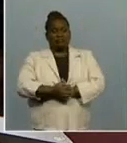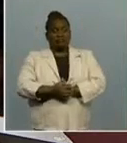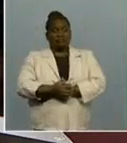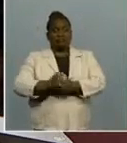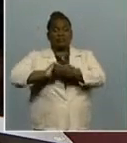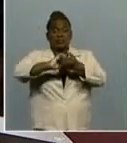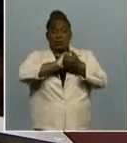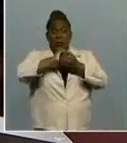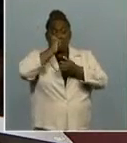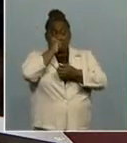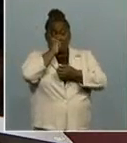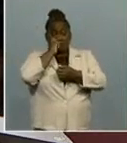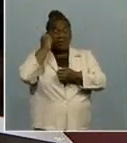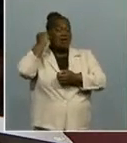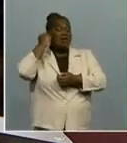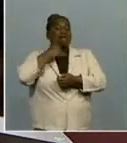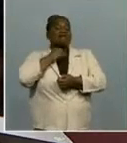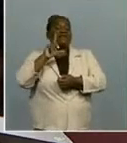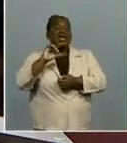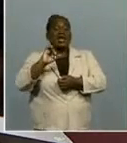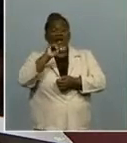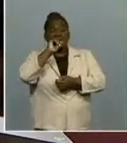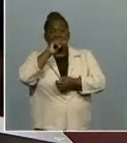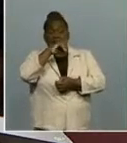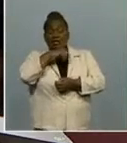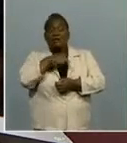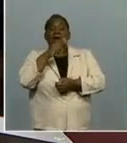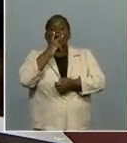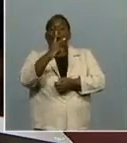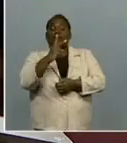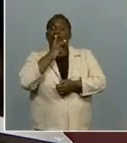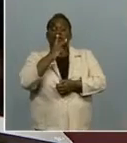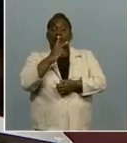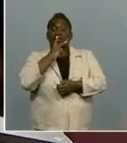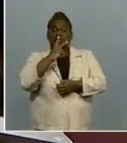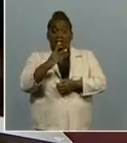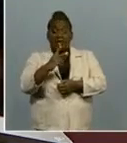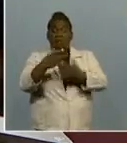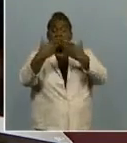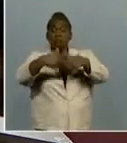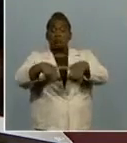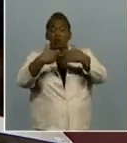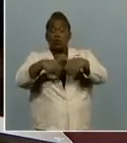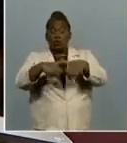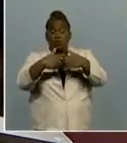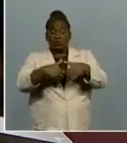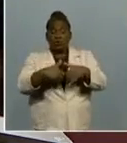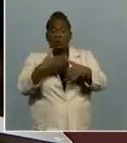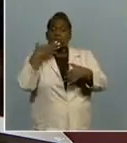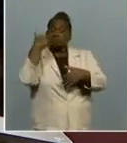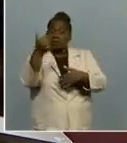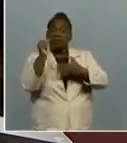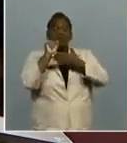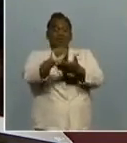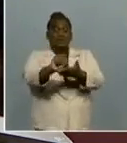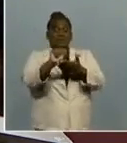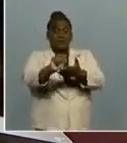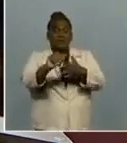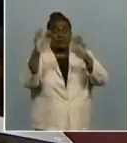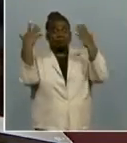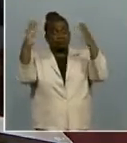el compañero félix huarte ortega como secretario para atender el sector productivo de bienes y servicios